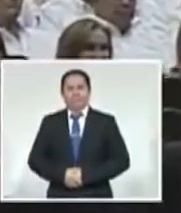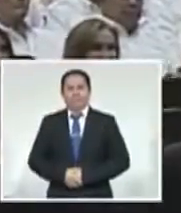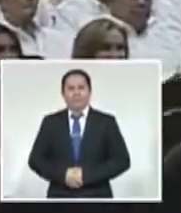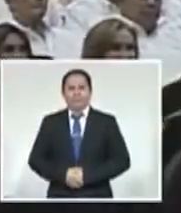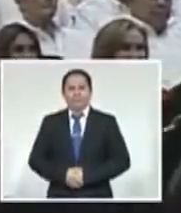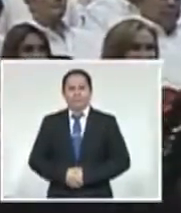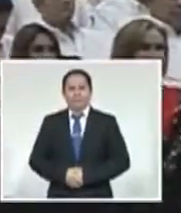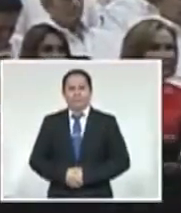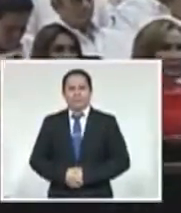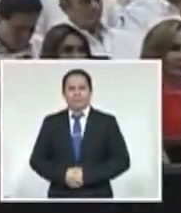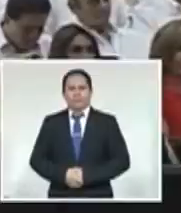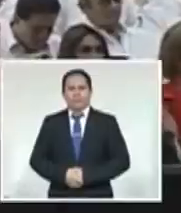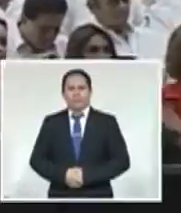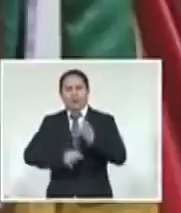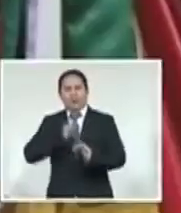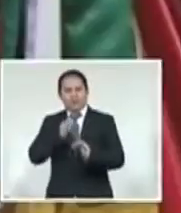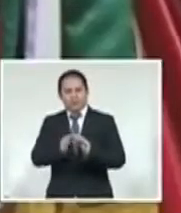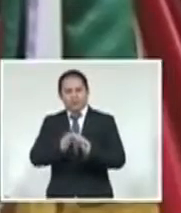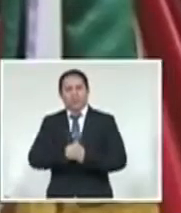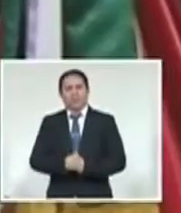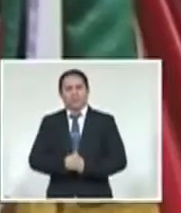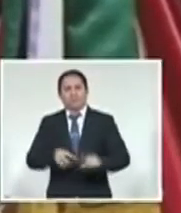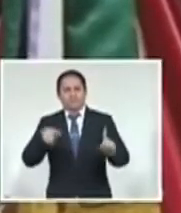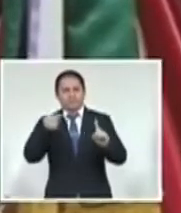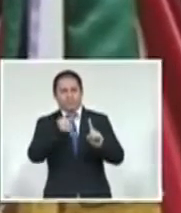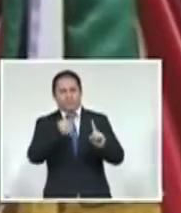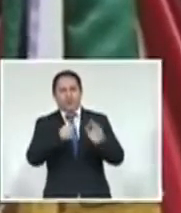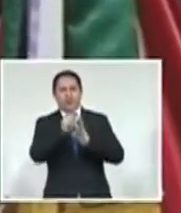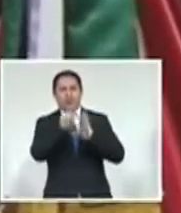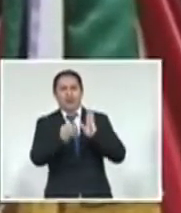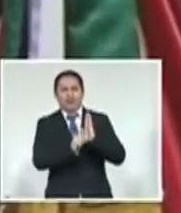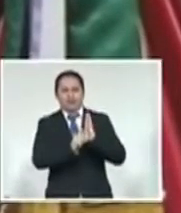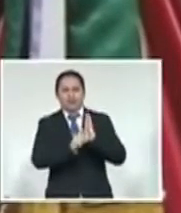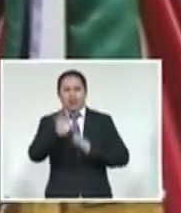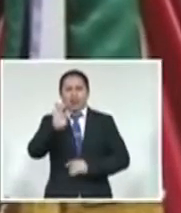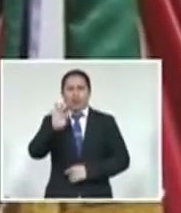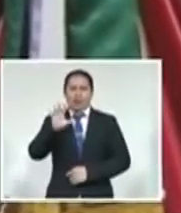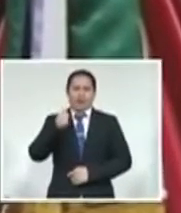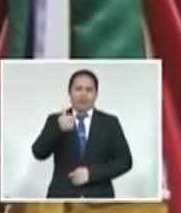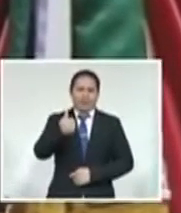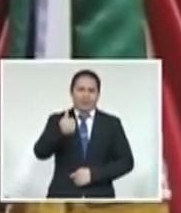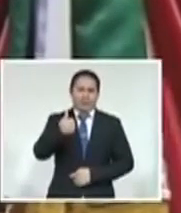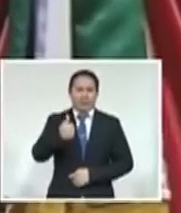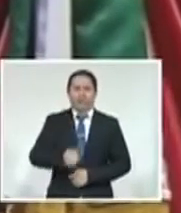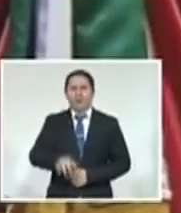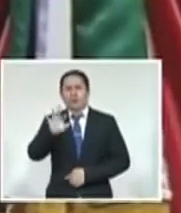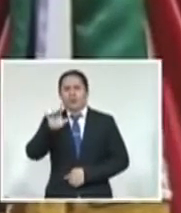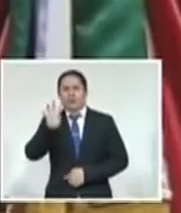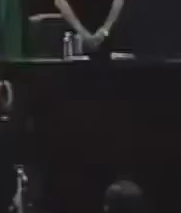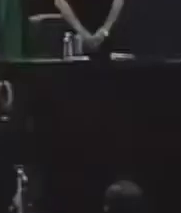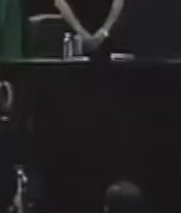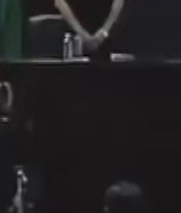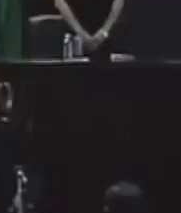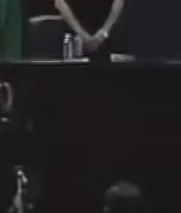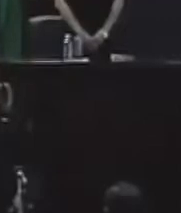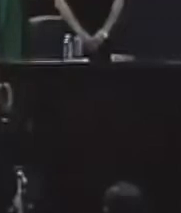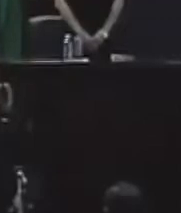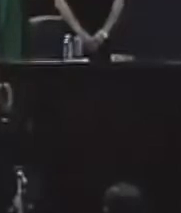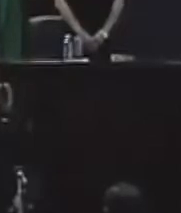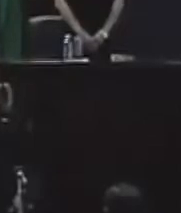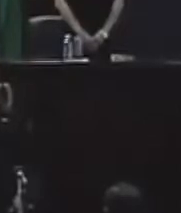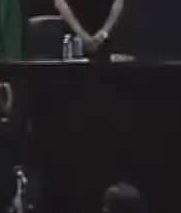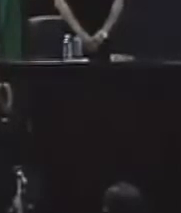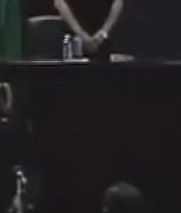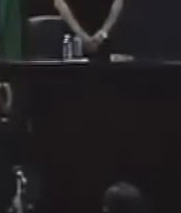Peña Nieto su contribución al país y su apoyo decidido a Chiapas. Velasco Cuello detalló los logros en materia de